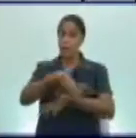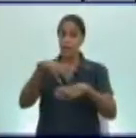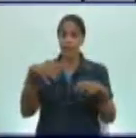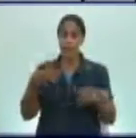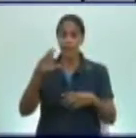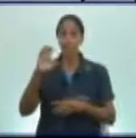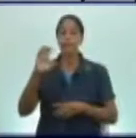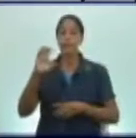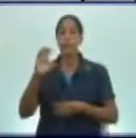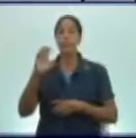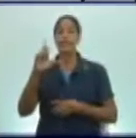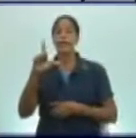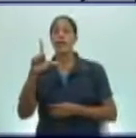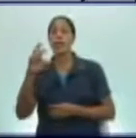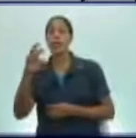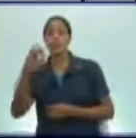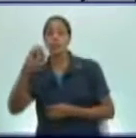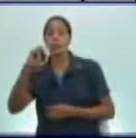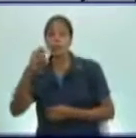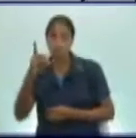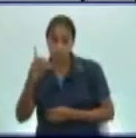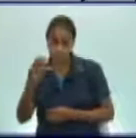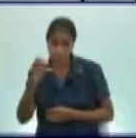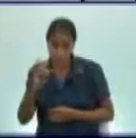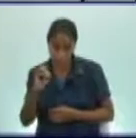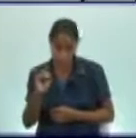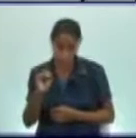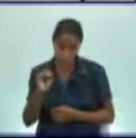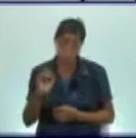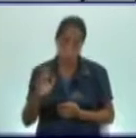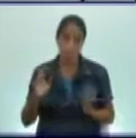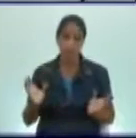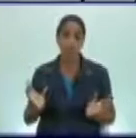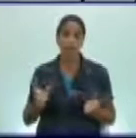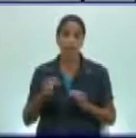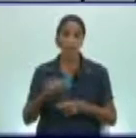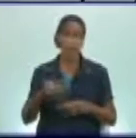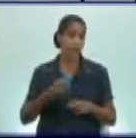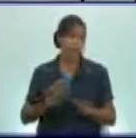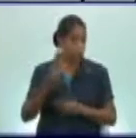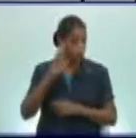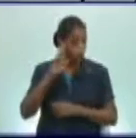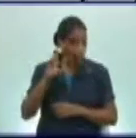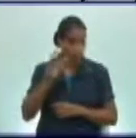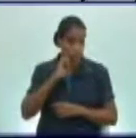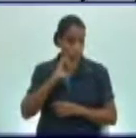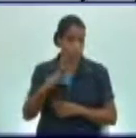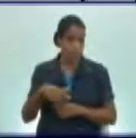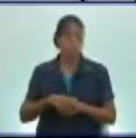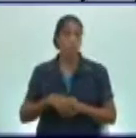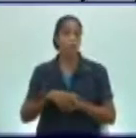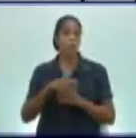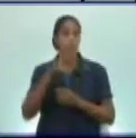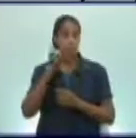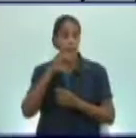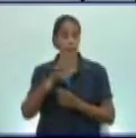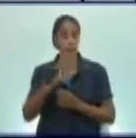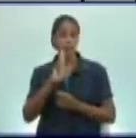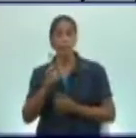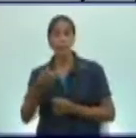de simetría bilateral son animales celomados. Recuerda que también los platelmintos y